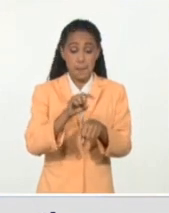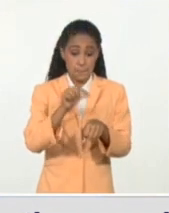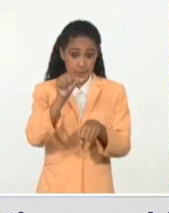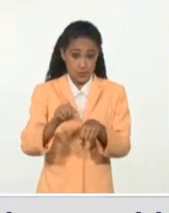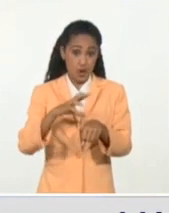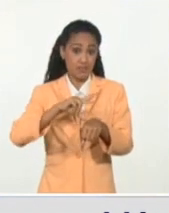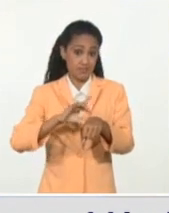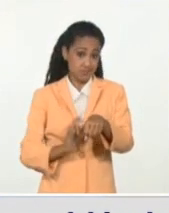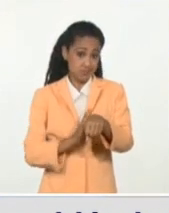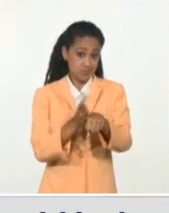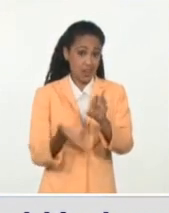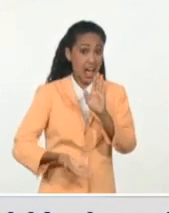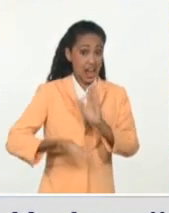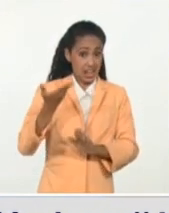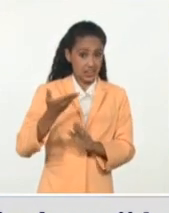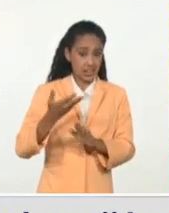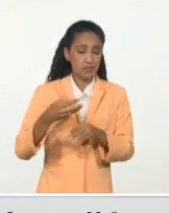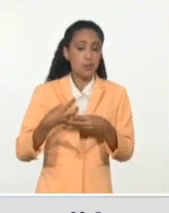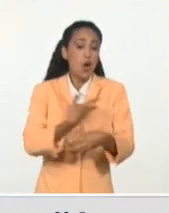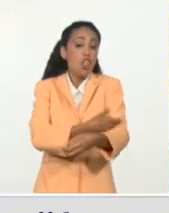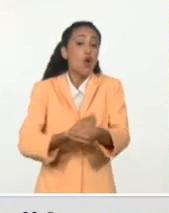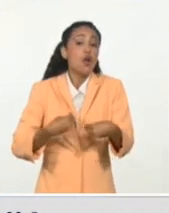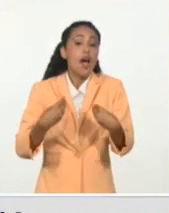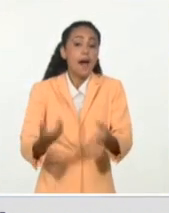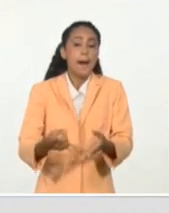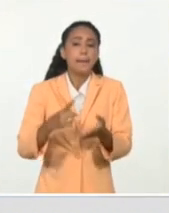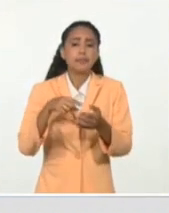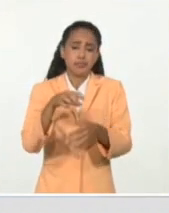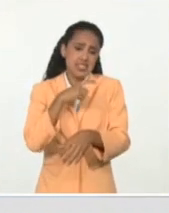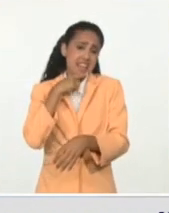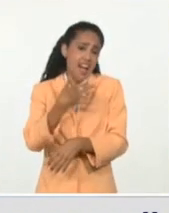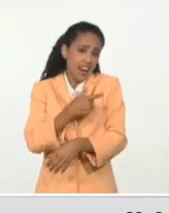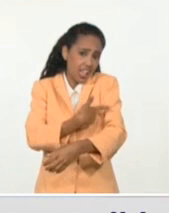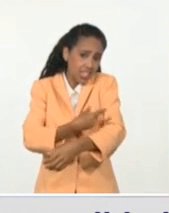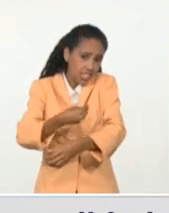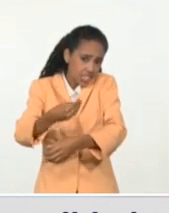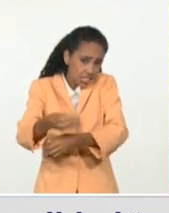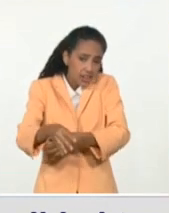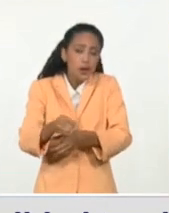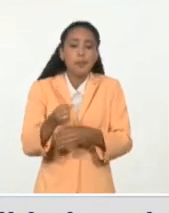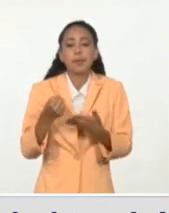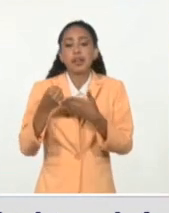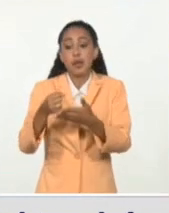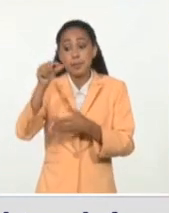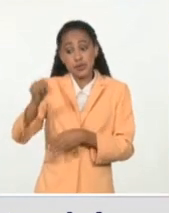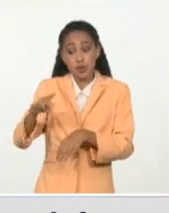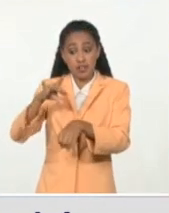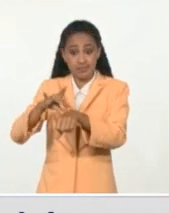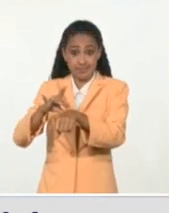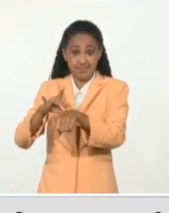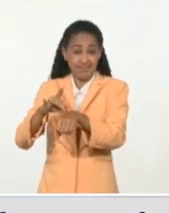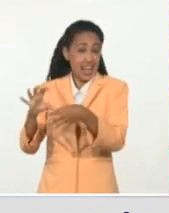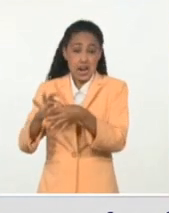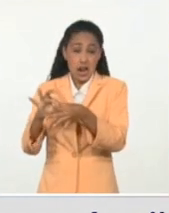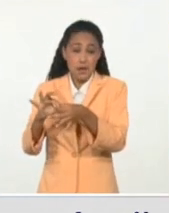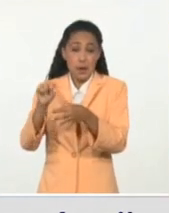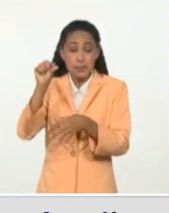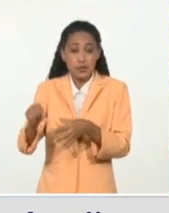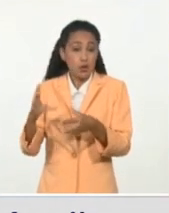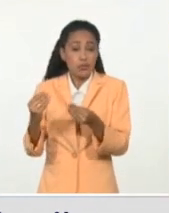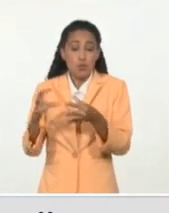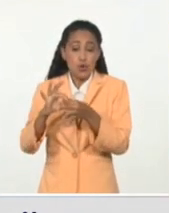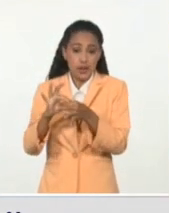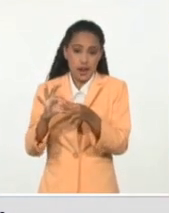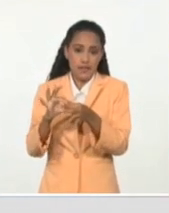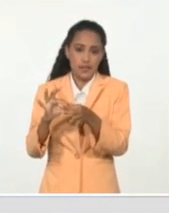con este plasma, en vez de transfundirlo de forma directa a personas que estén en estado grave y crítico, se pueda purificar y producir